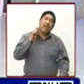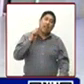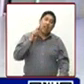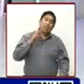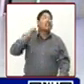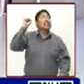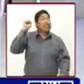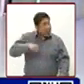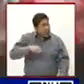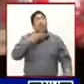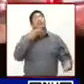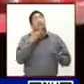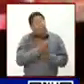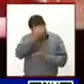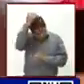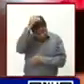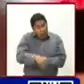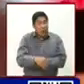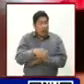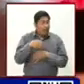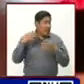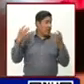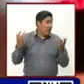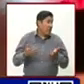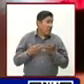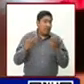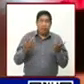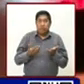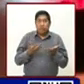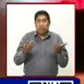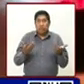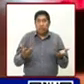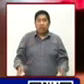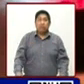continúa la lluvia Buenas noches John Así es uno de los